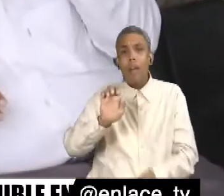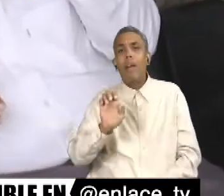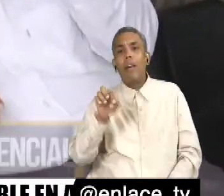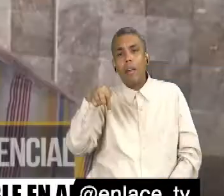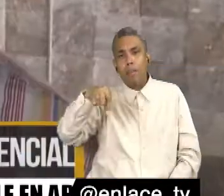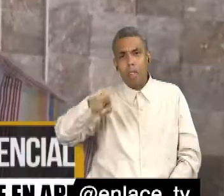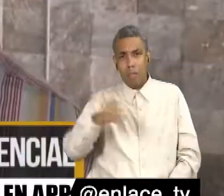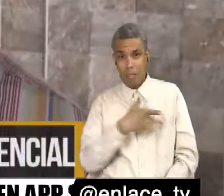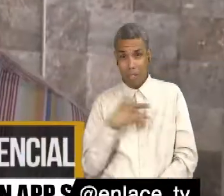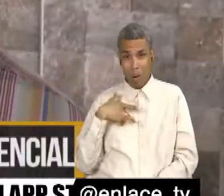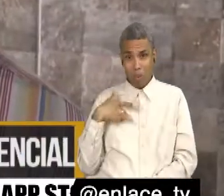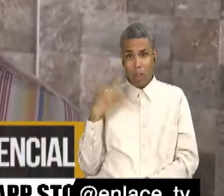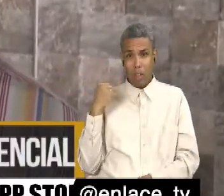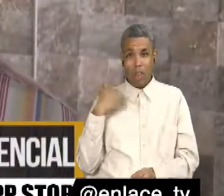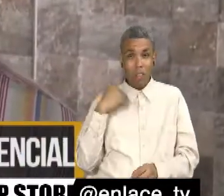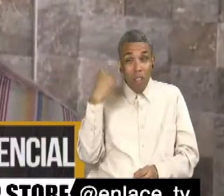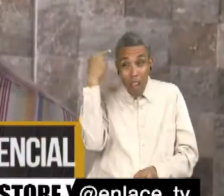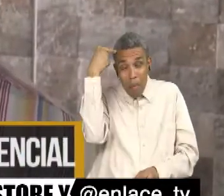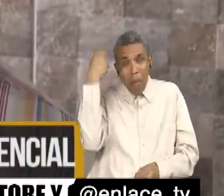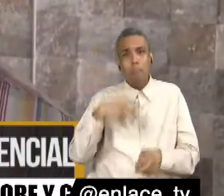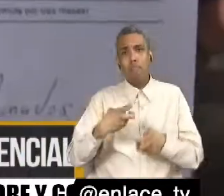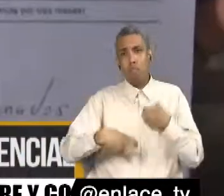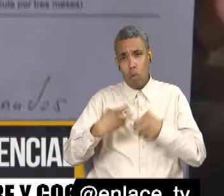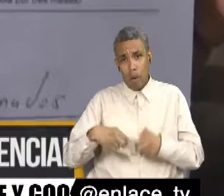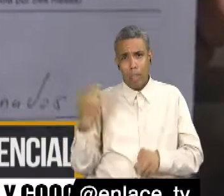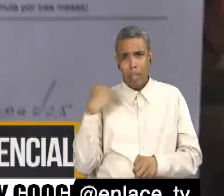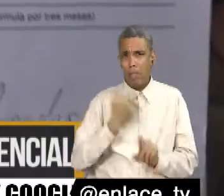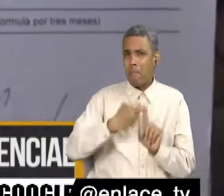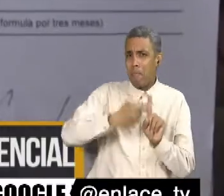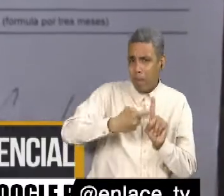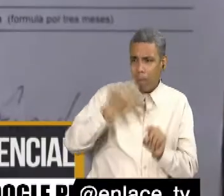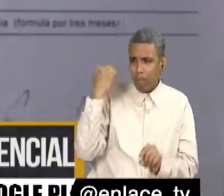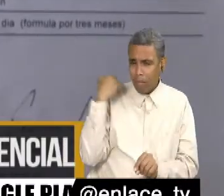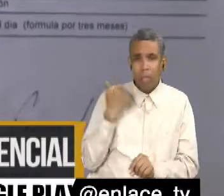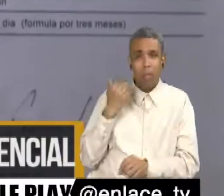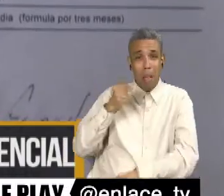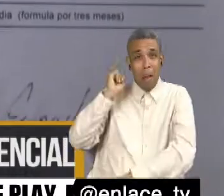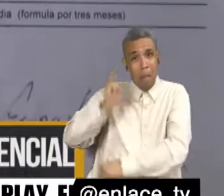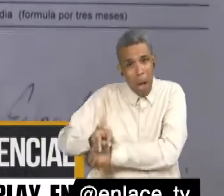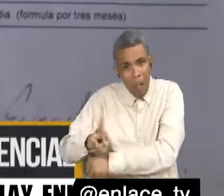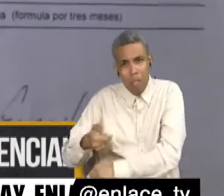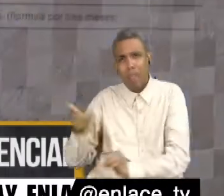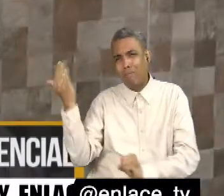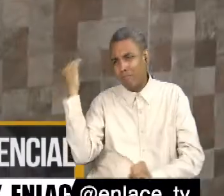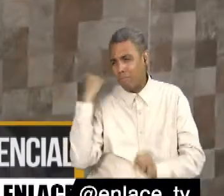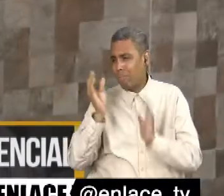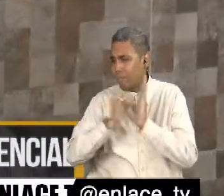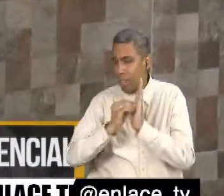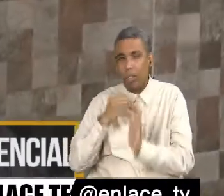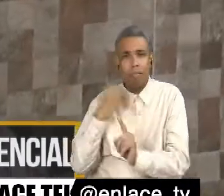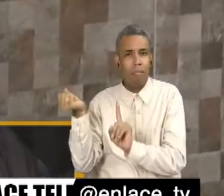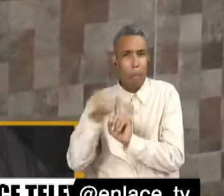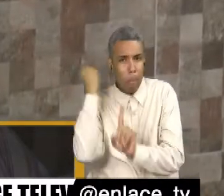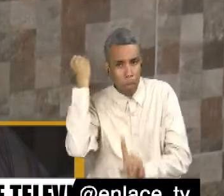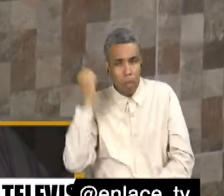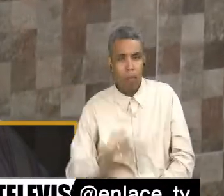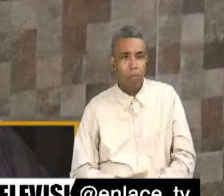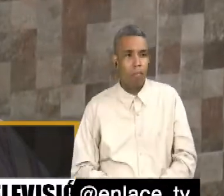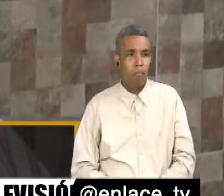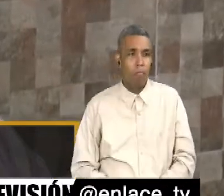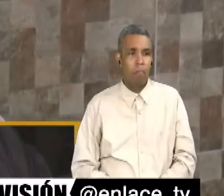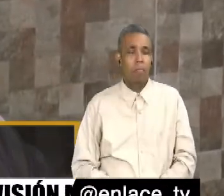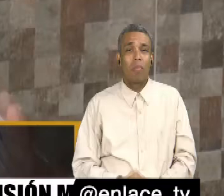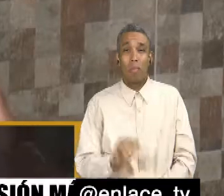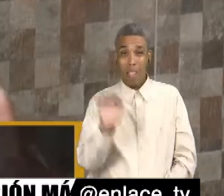prevenir, según él, una trombosis. Desde hace varios meses dicho medicamento se le niega, ni con tutela ha podido recibirlo. Yo desde enero